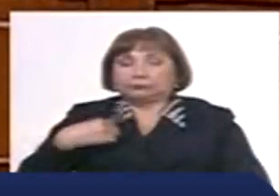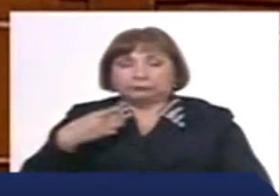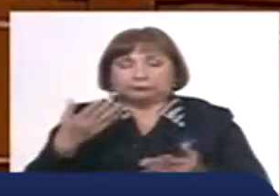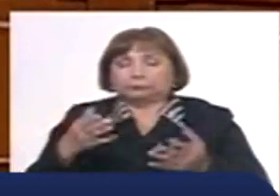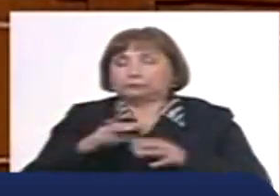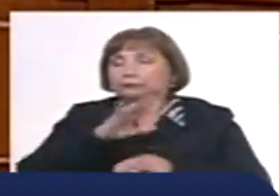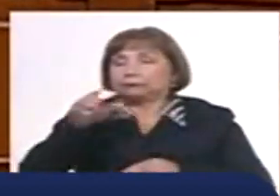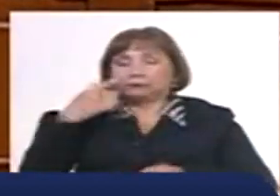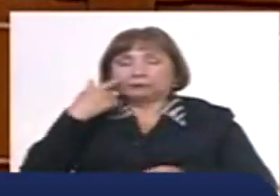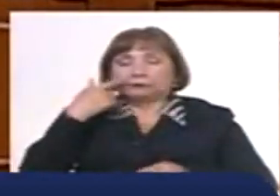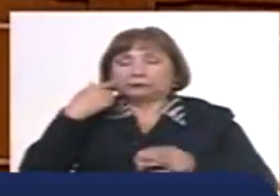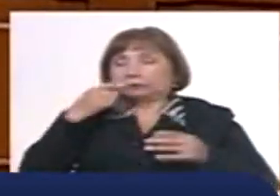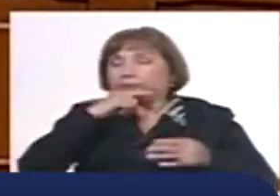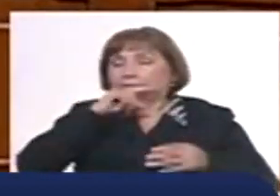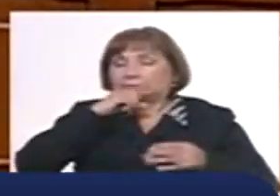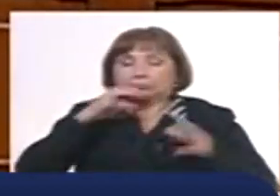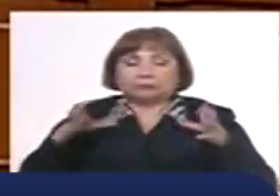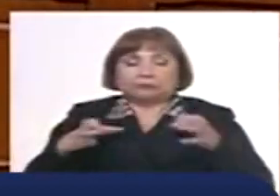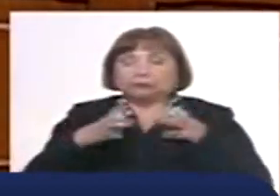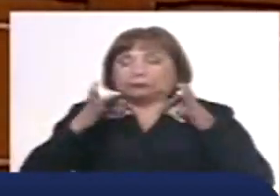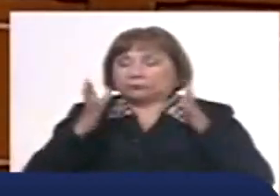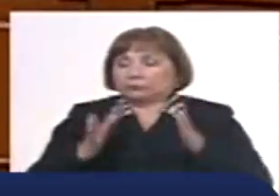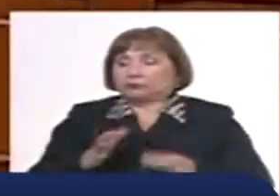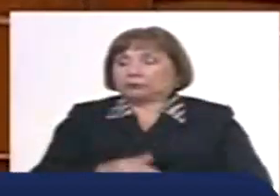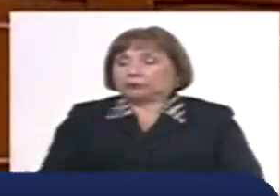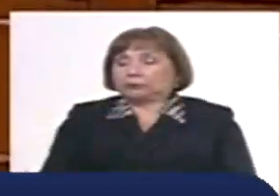señoras y señores congresistas,